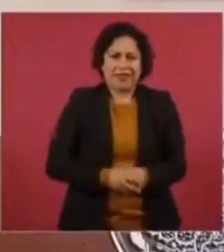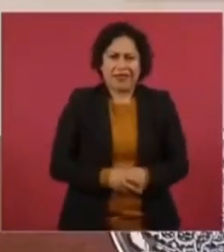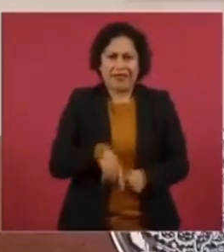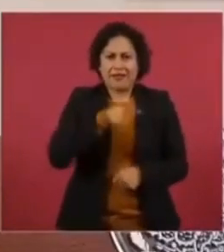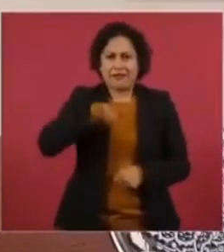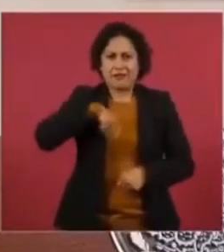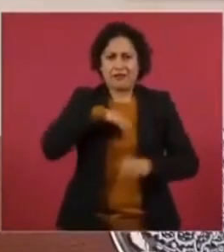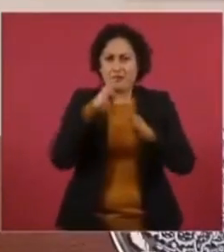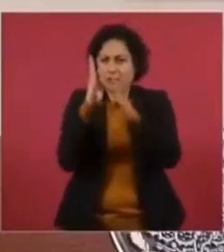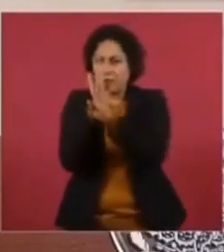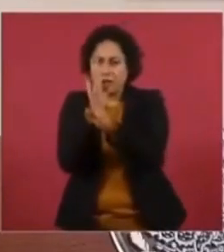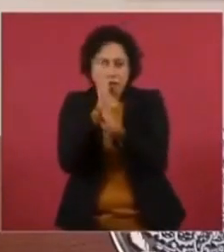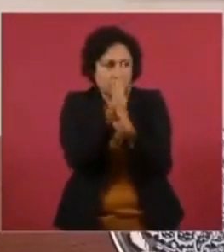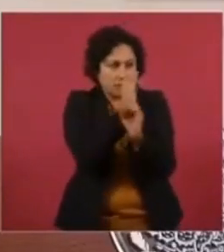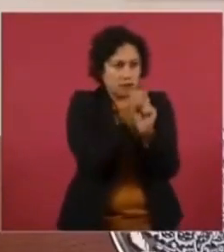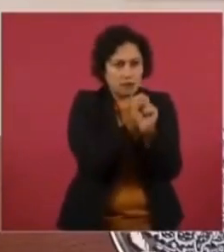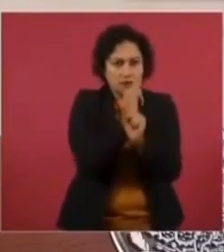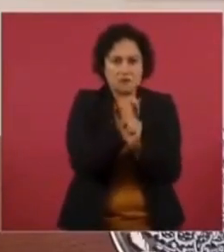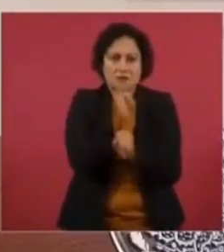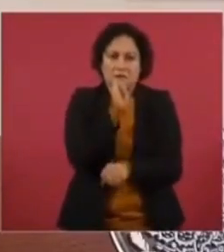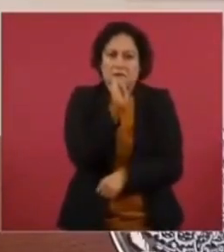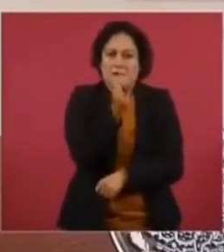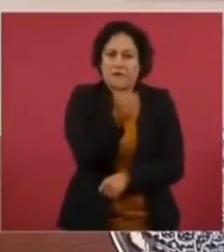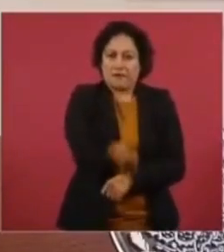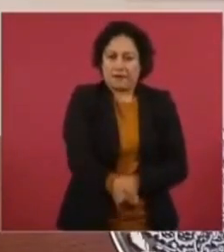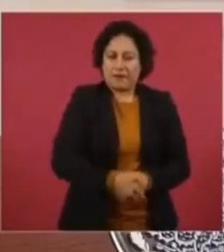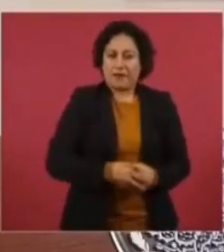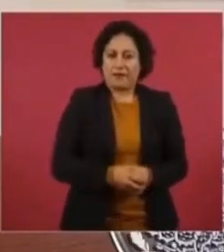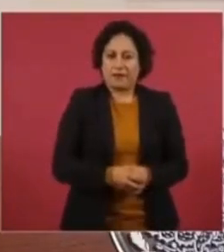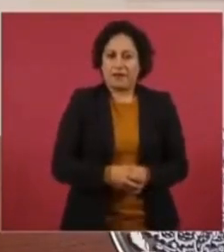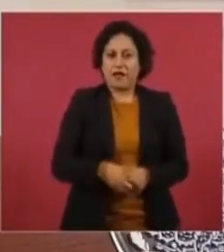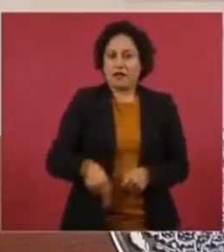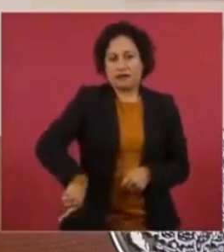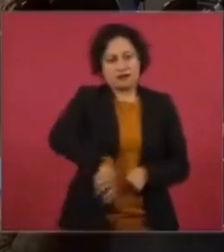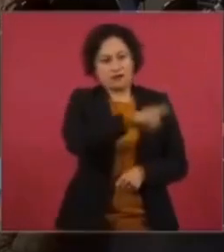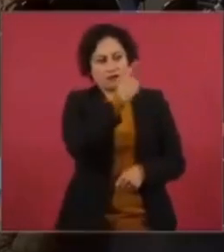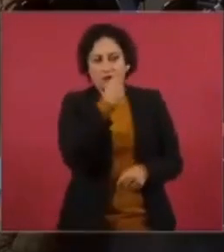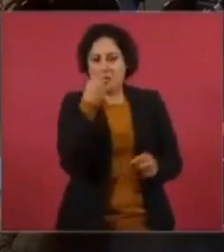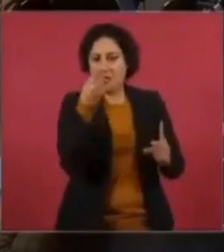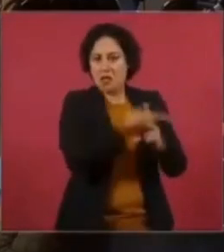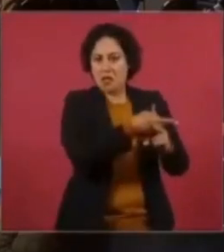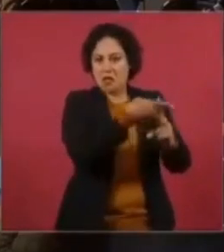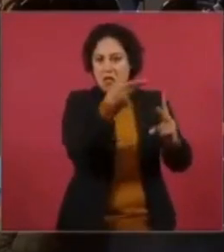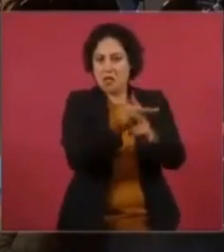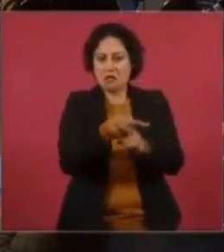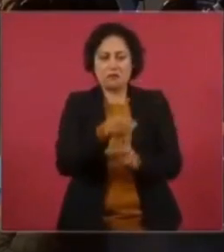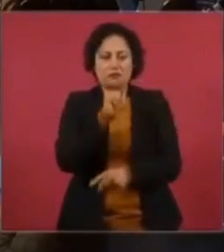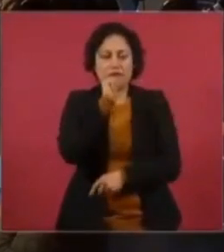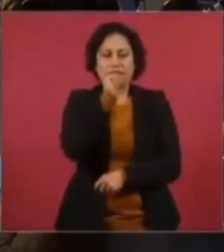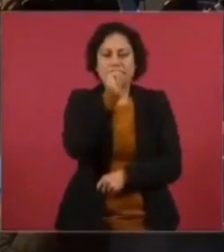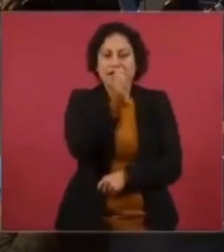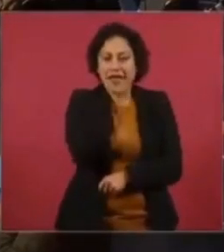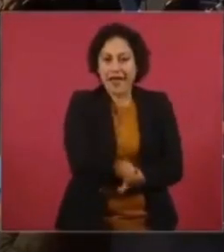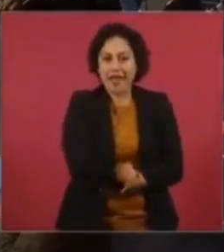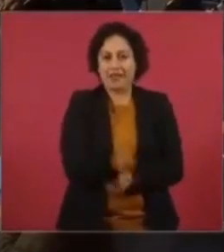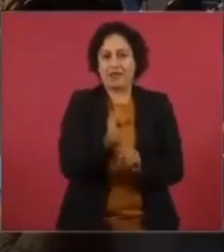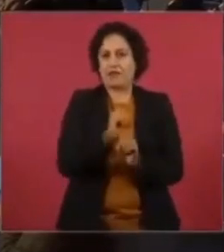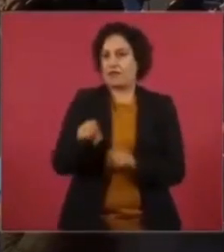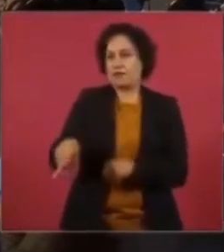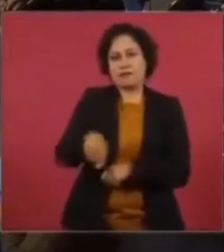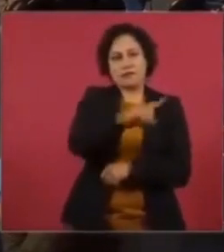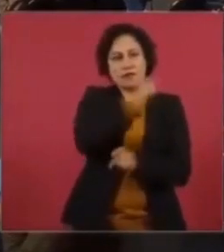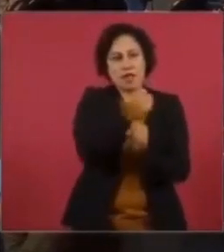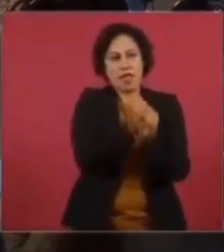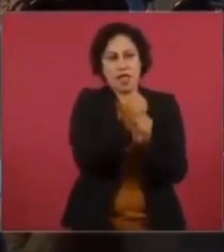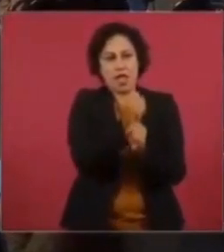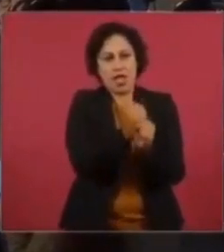a nadie, no ordenamos masacres, no ordenamos torturas.